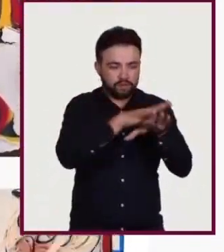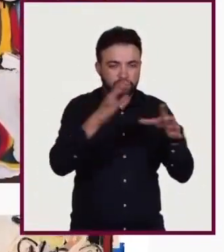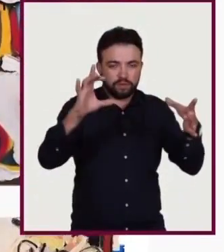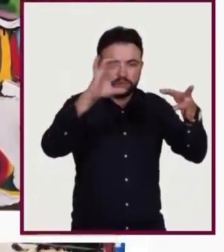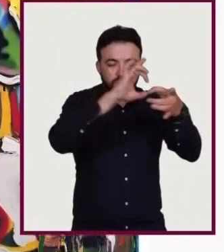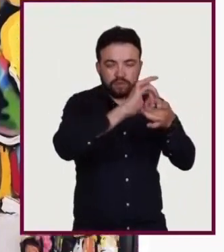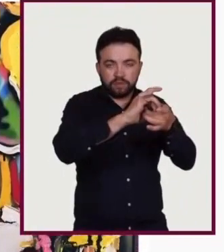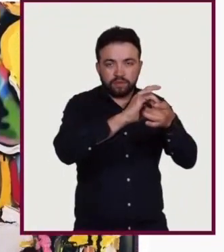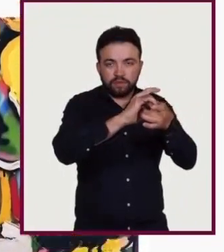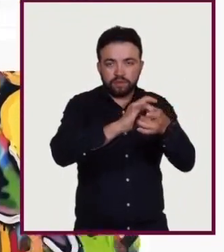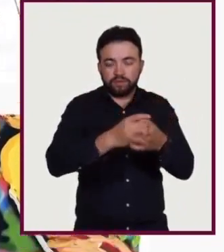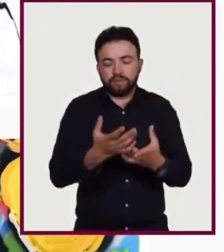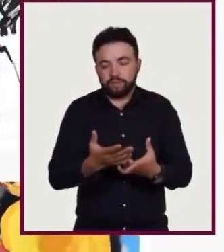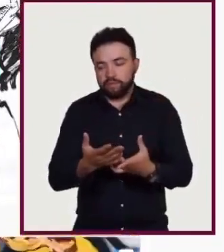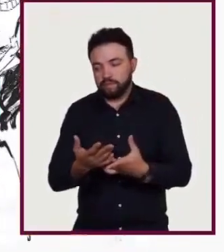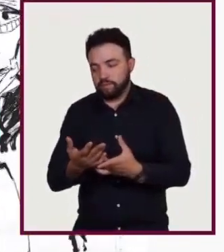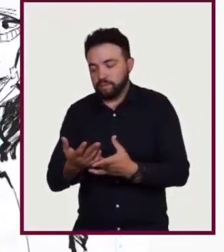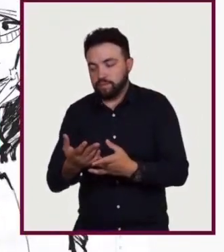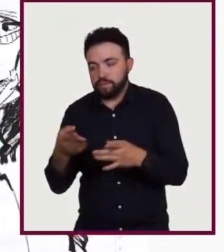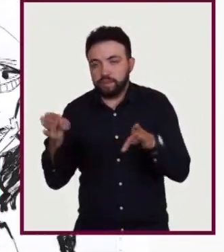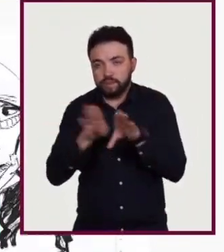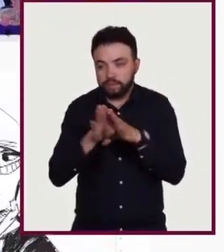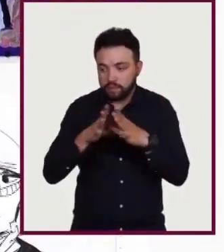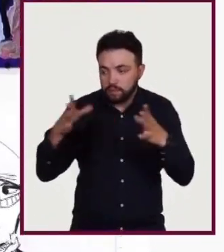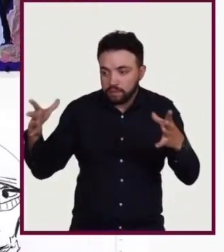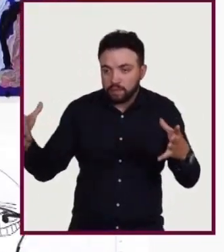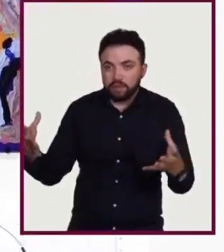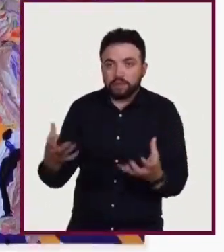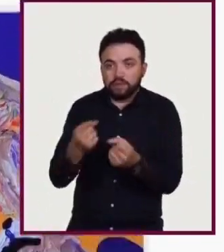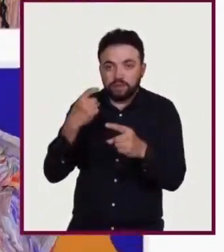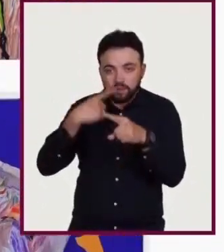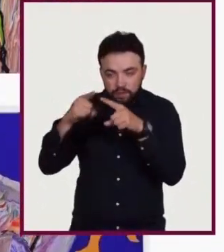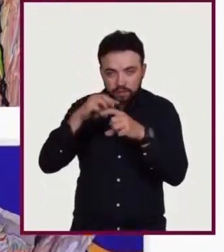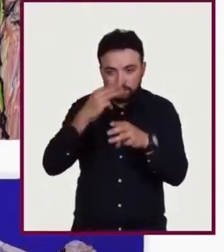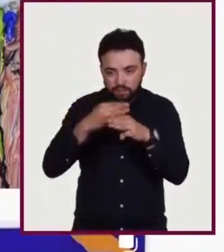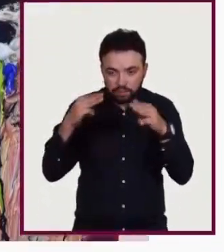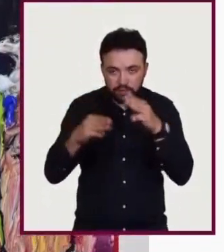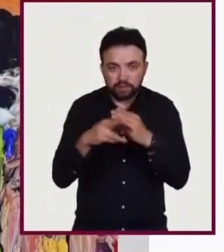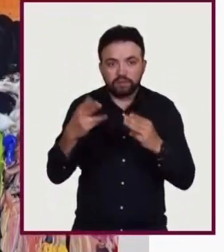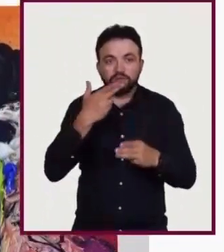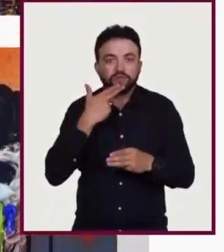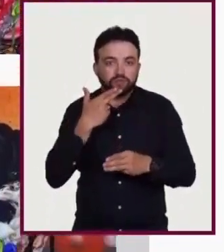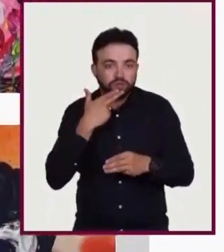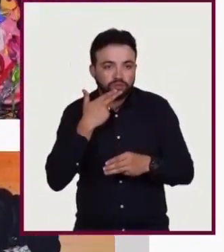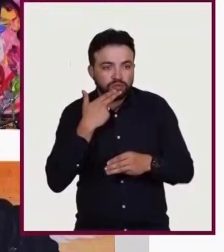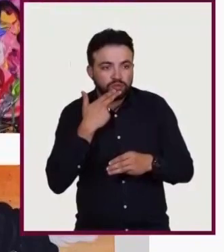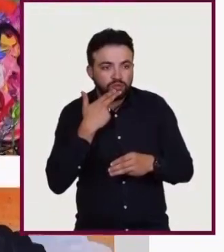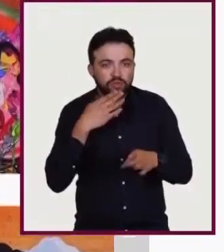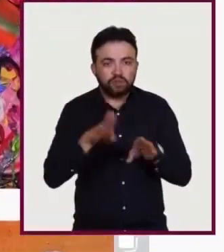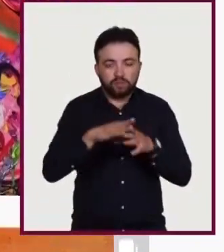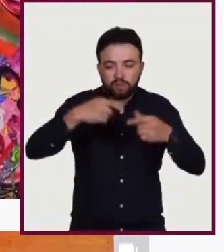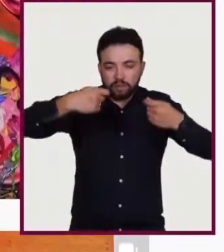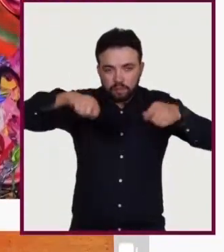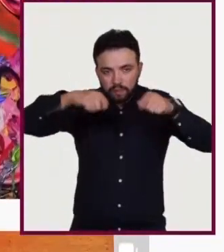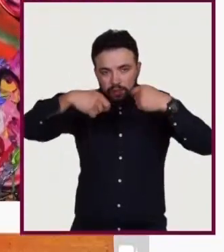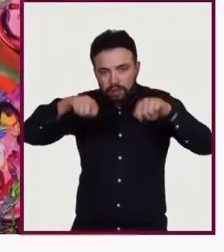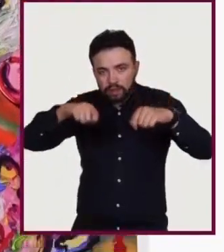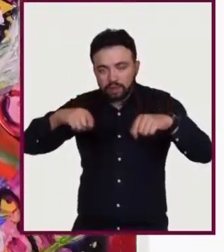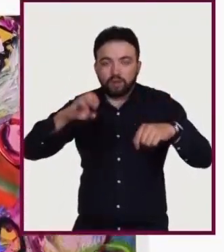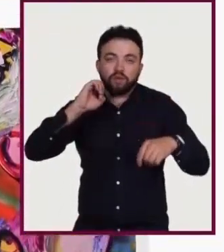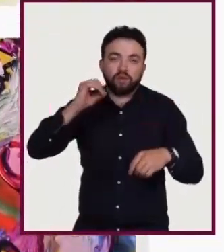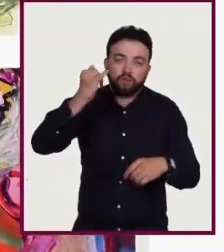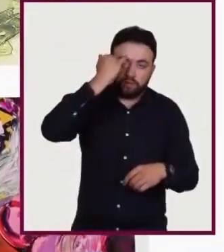tanto la creación, el contenido, ya sea el material que usas de manera plástica, cómo puedes adaptar tu